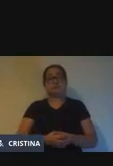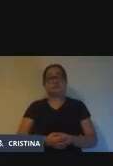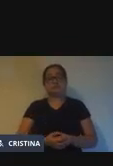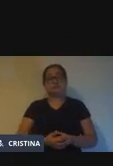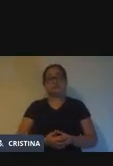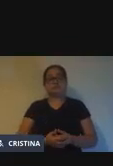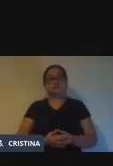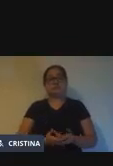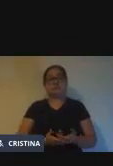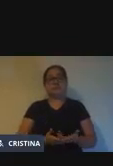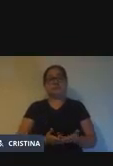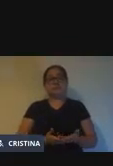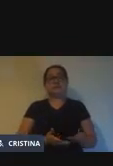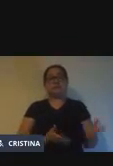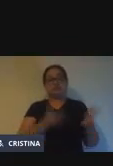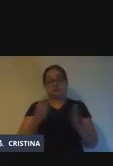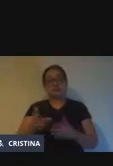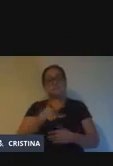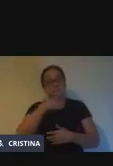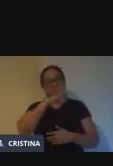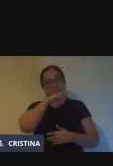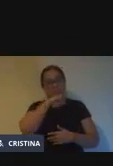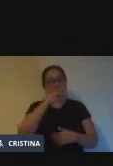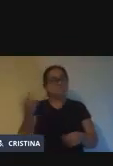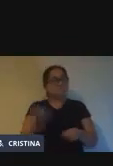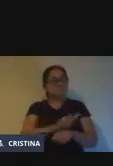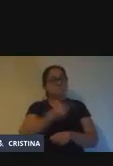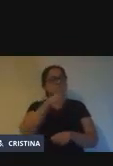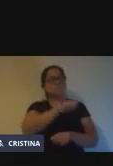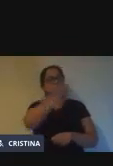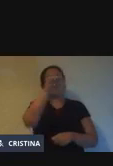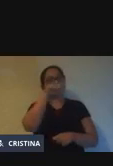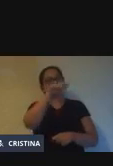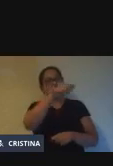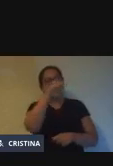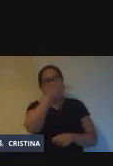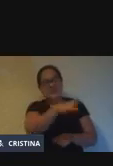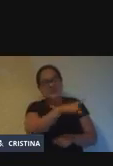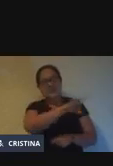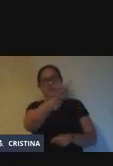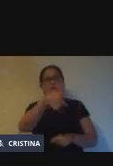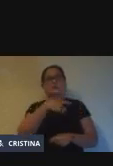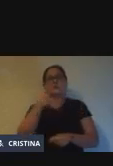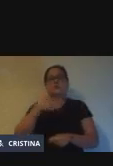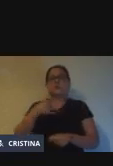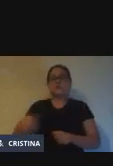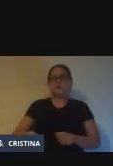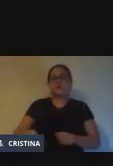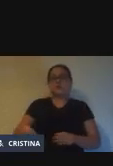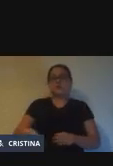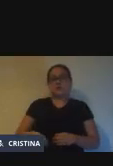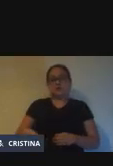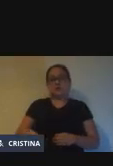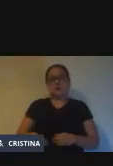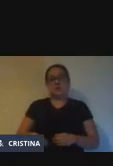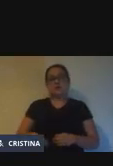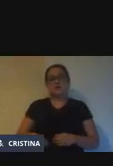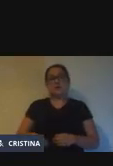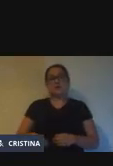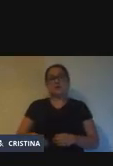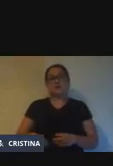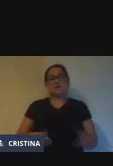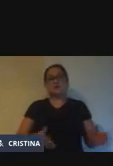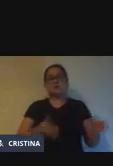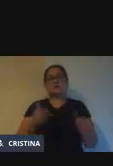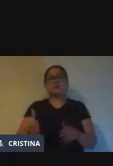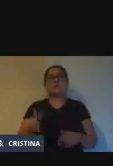de culpa. Y el sentimiento de culpa lo que arrastra es más irritabilidad. Porque